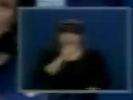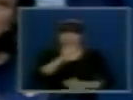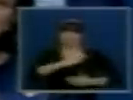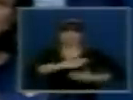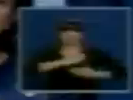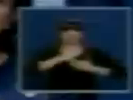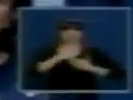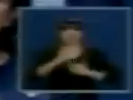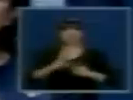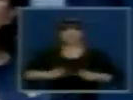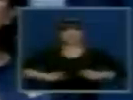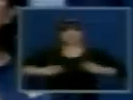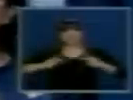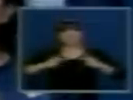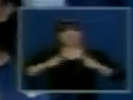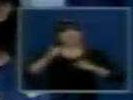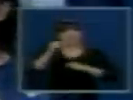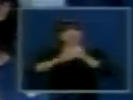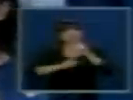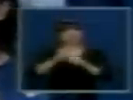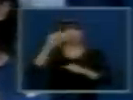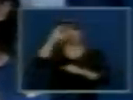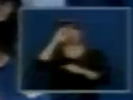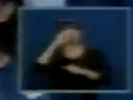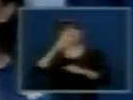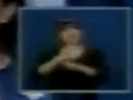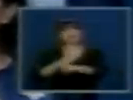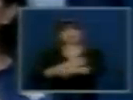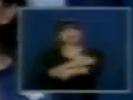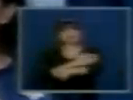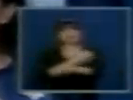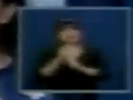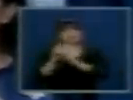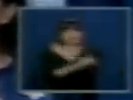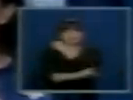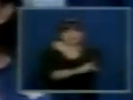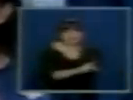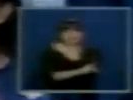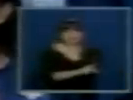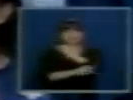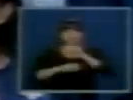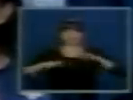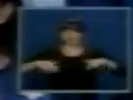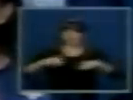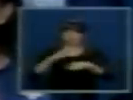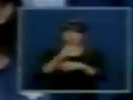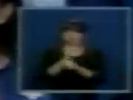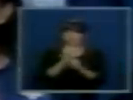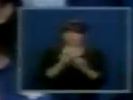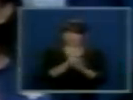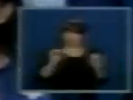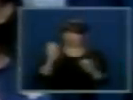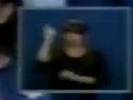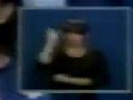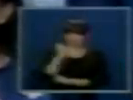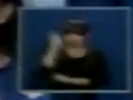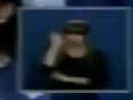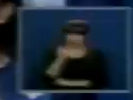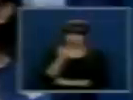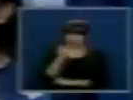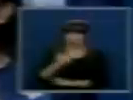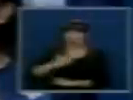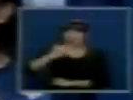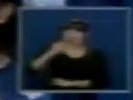entregaron su vida y su fuerza por el progreso de la nación no reciban ningún tipo de pensión cuando